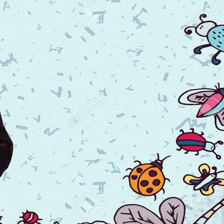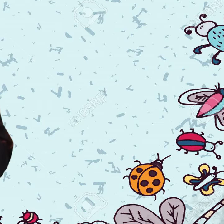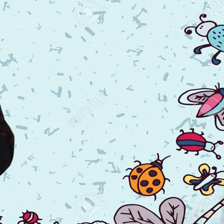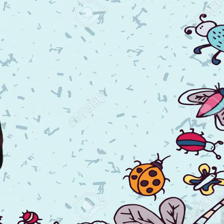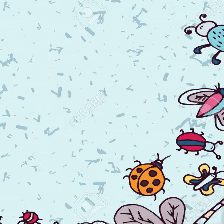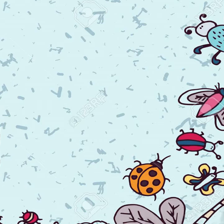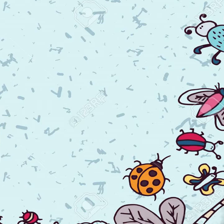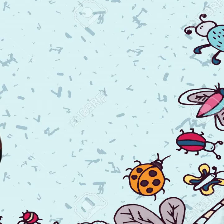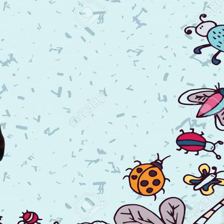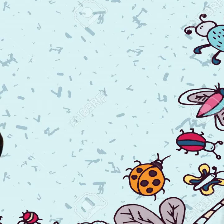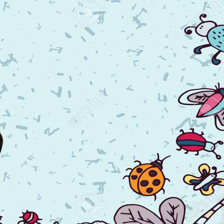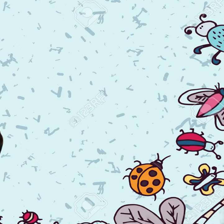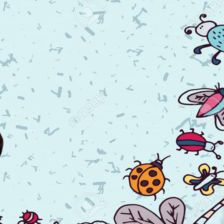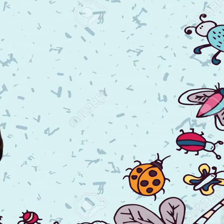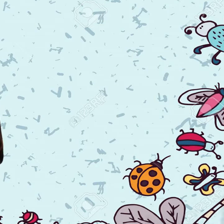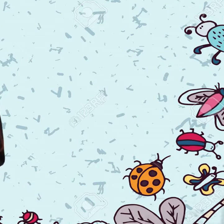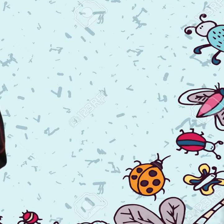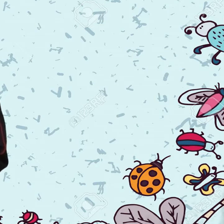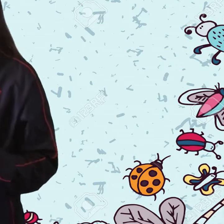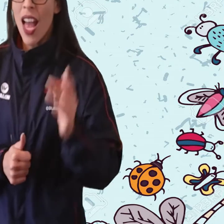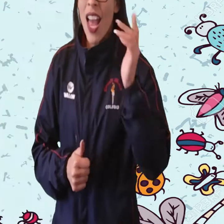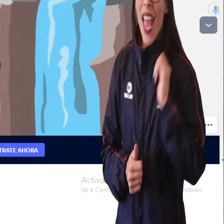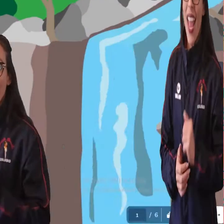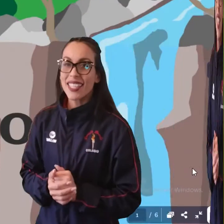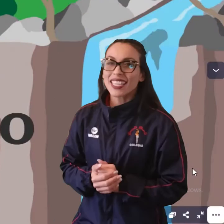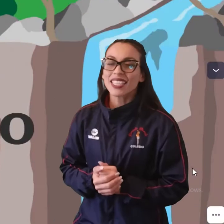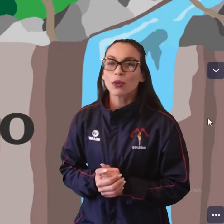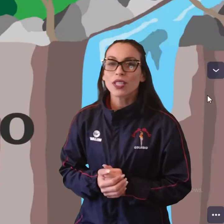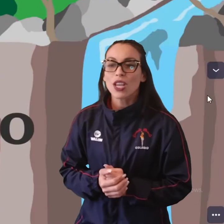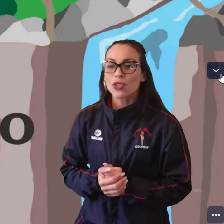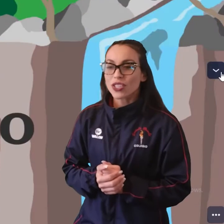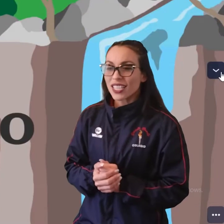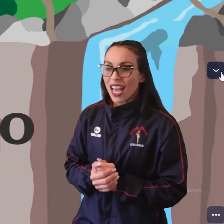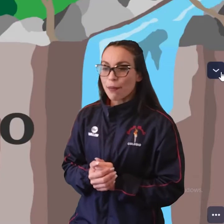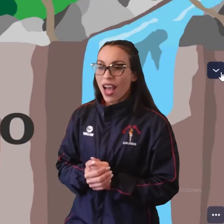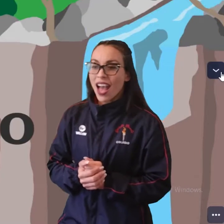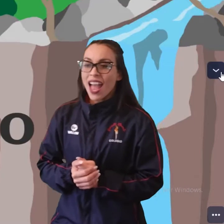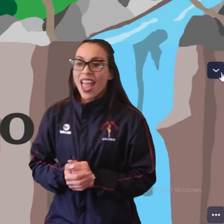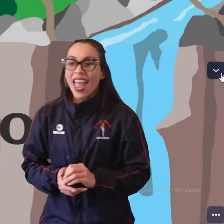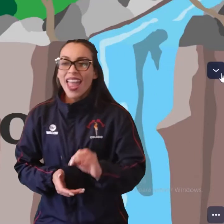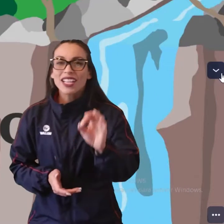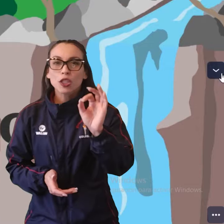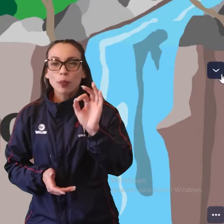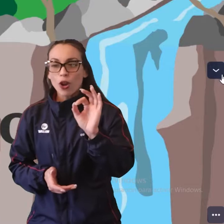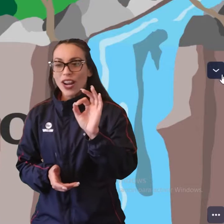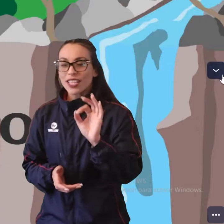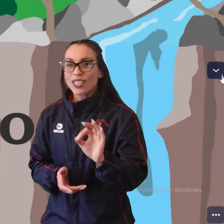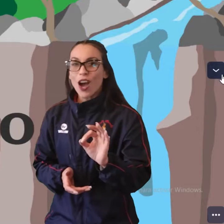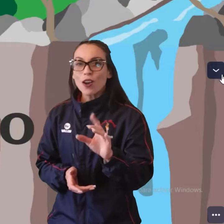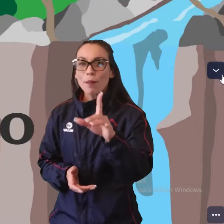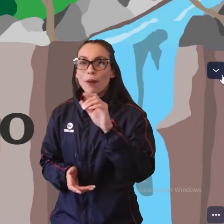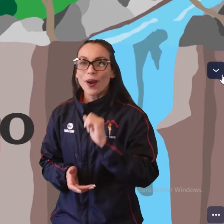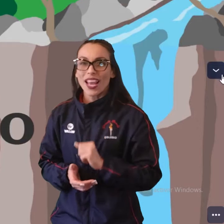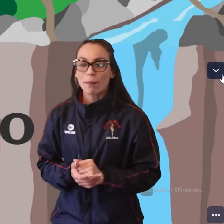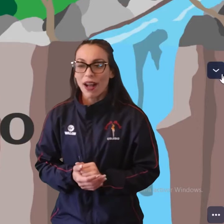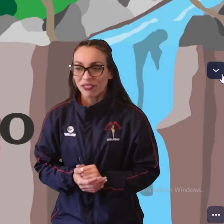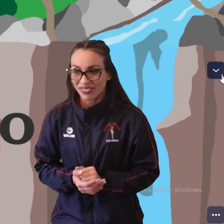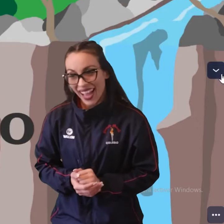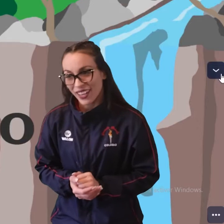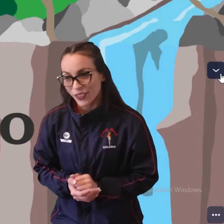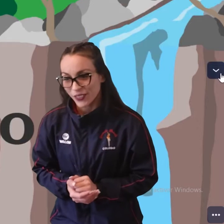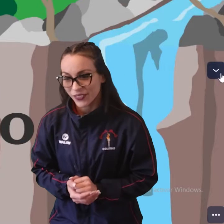situación muy complicada que requiere de tu ayuda. Esta situación se llama exploración por